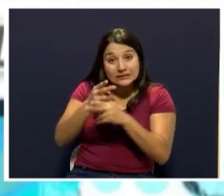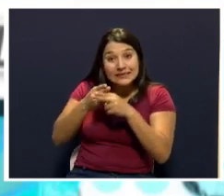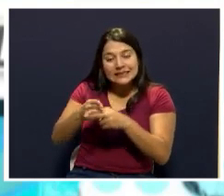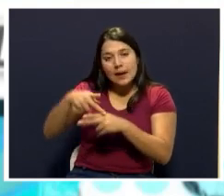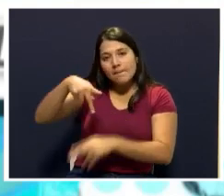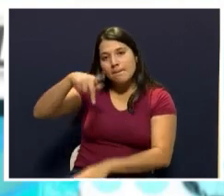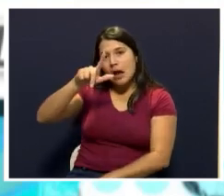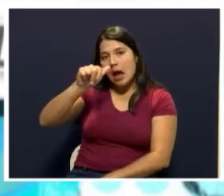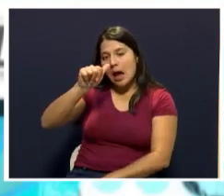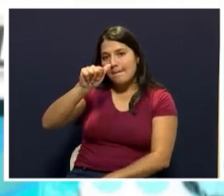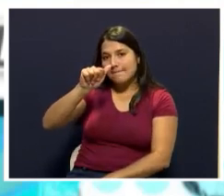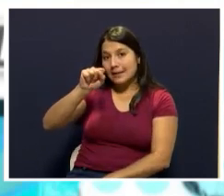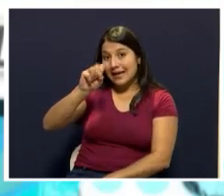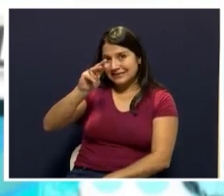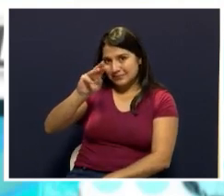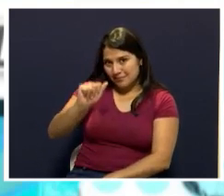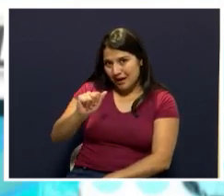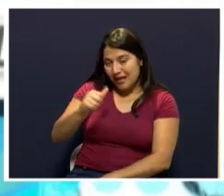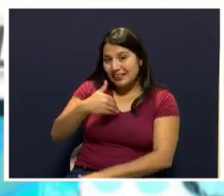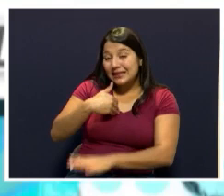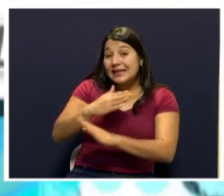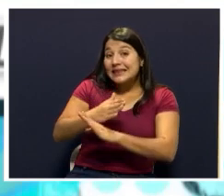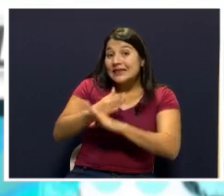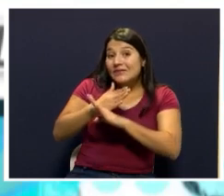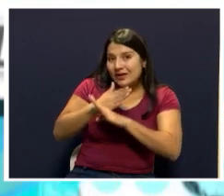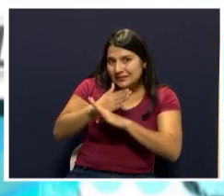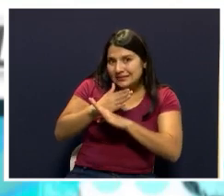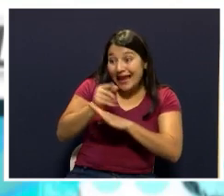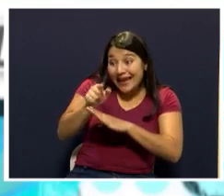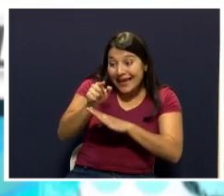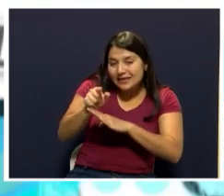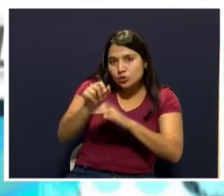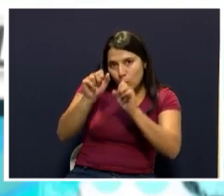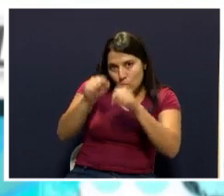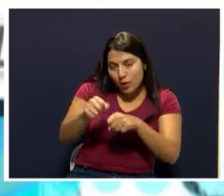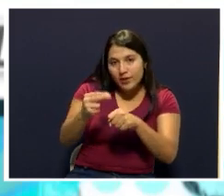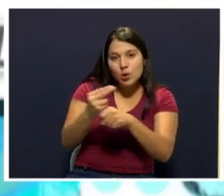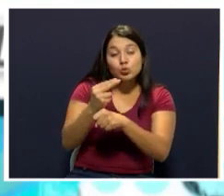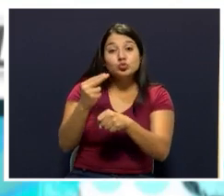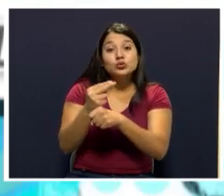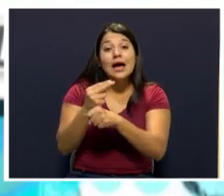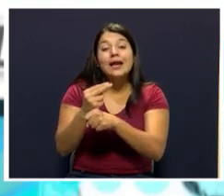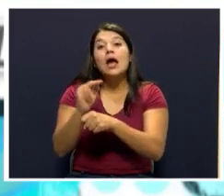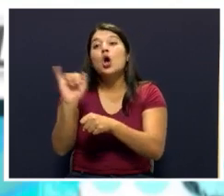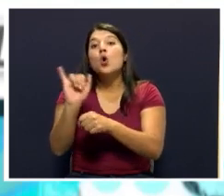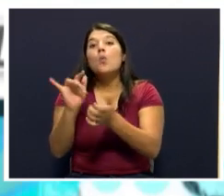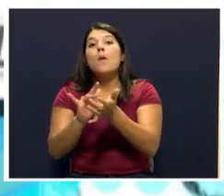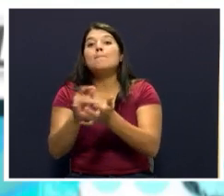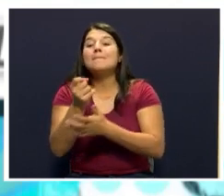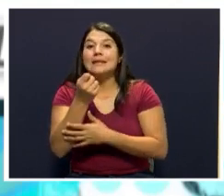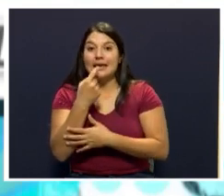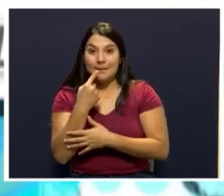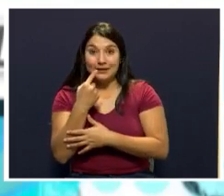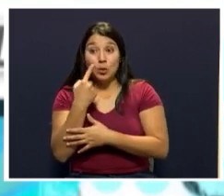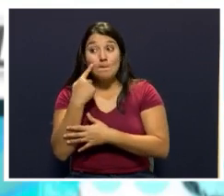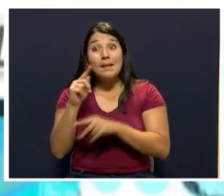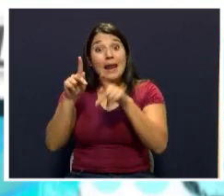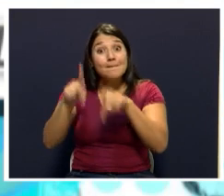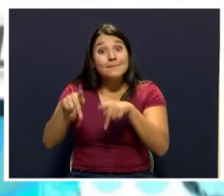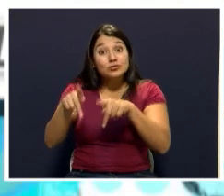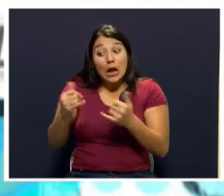que contiene estos anticuerpos puede ser administrado o podría ser administrado como un medicamento a personas que